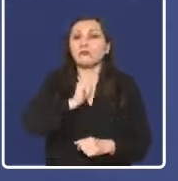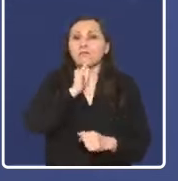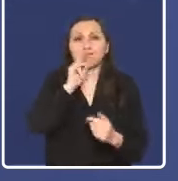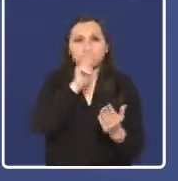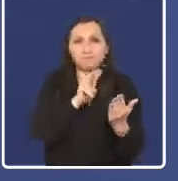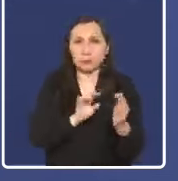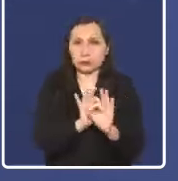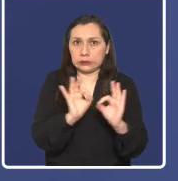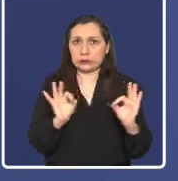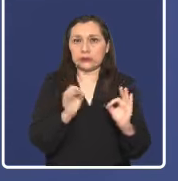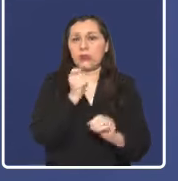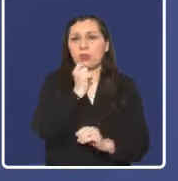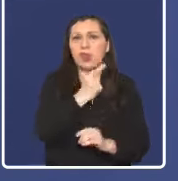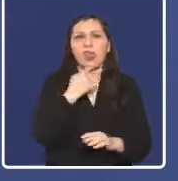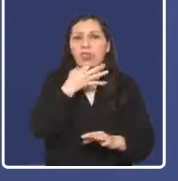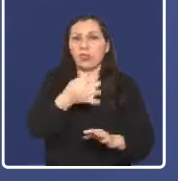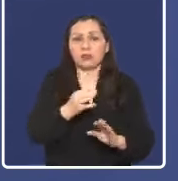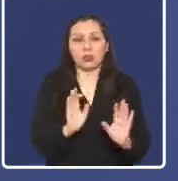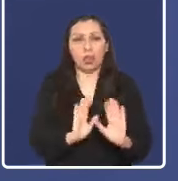de la denuncia.